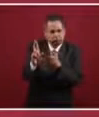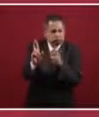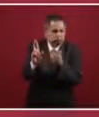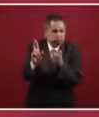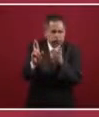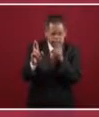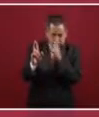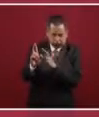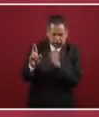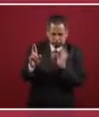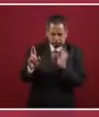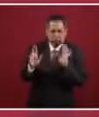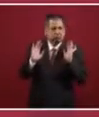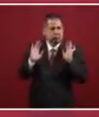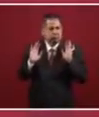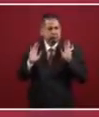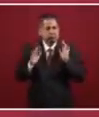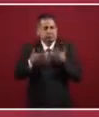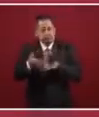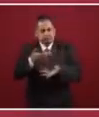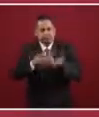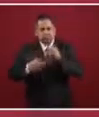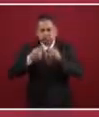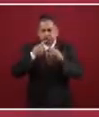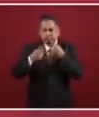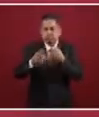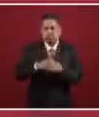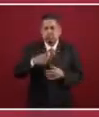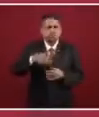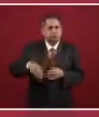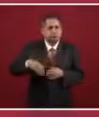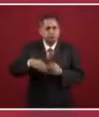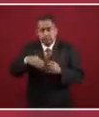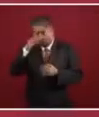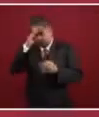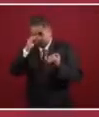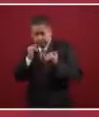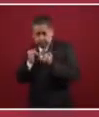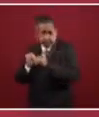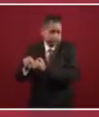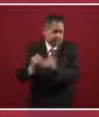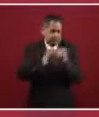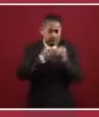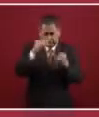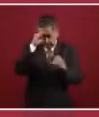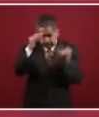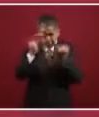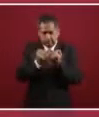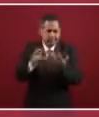Pero también no tenemos por qué todos pensar de la misma forma.